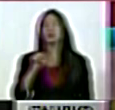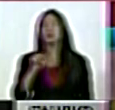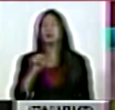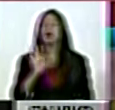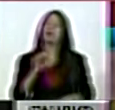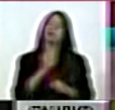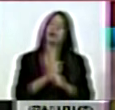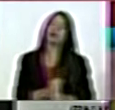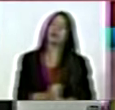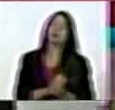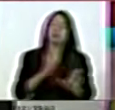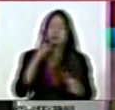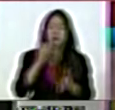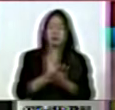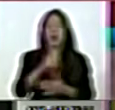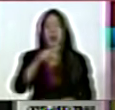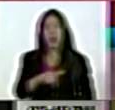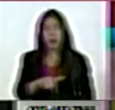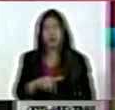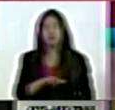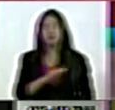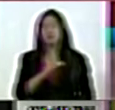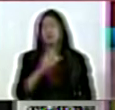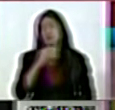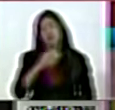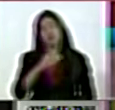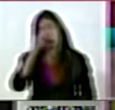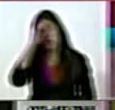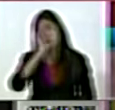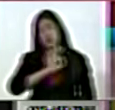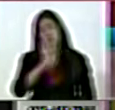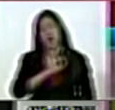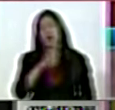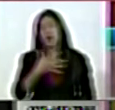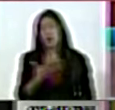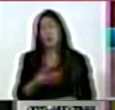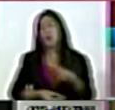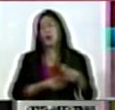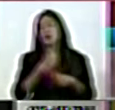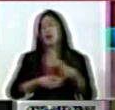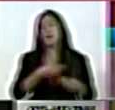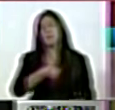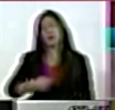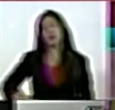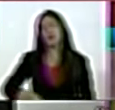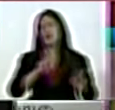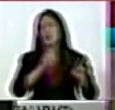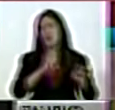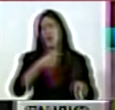Esperemos. Hoy por hoy nadie sabe qué puede hacer el presidente Donald Trump.